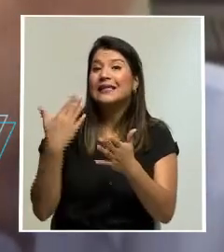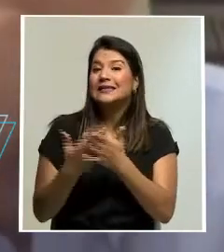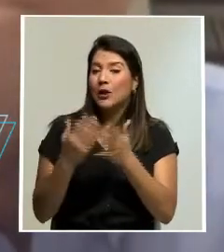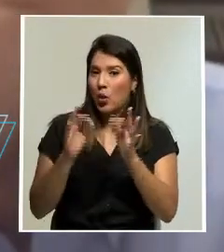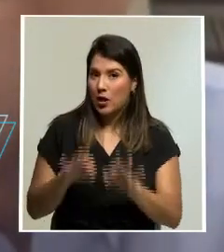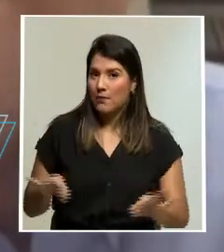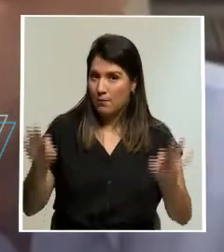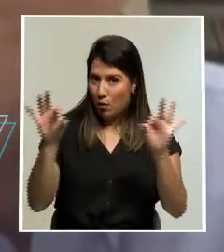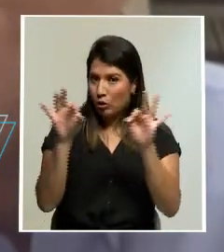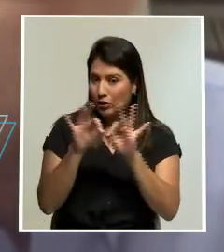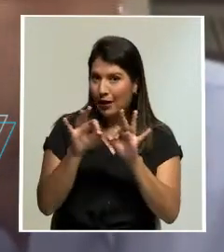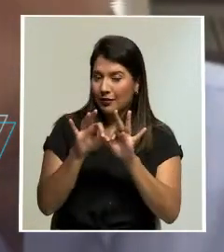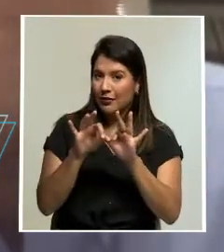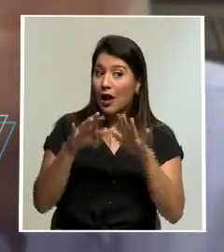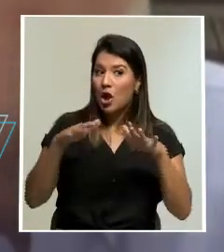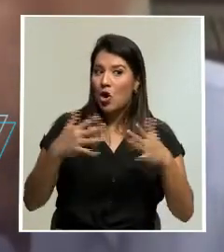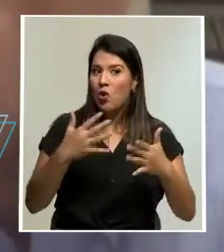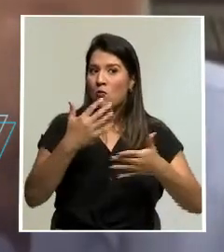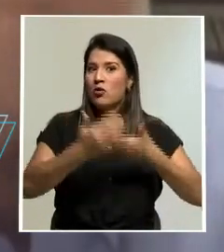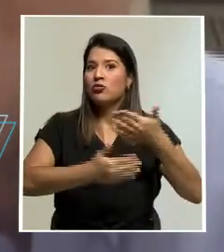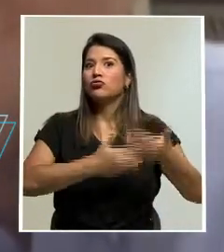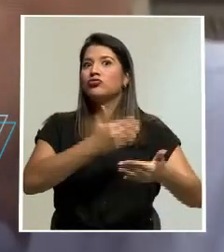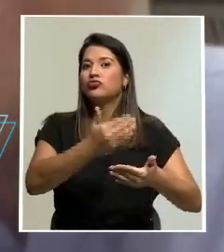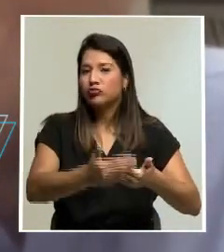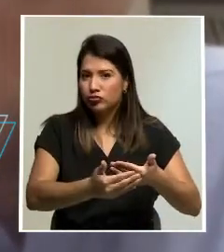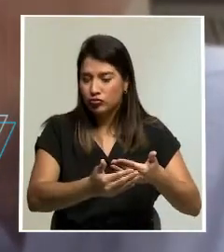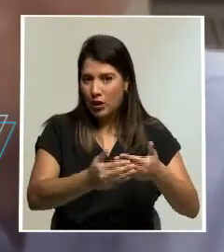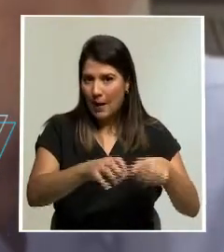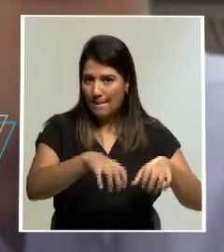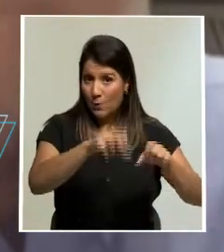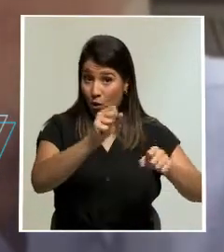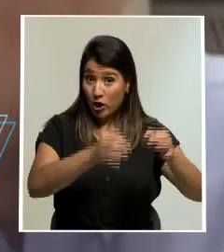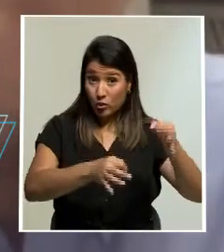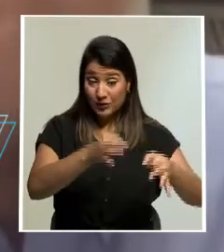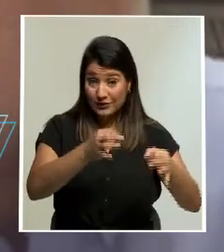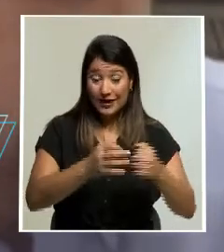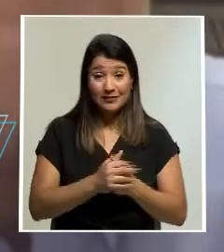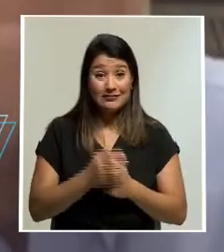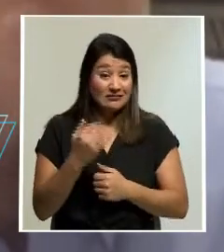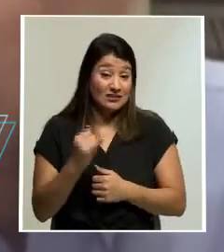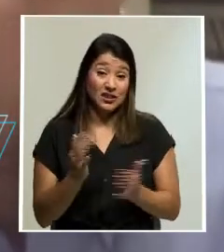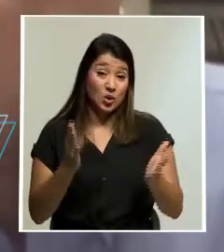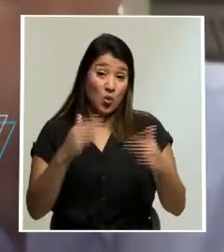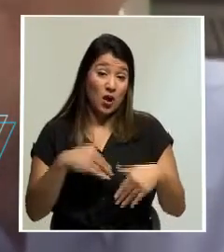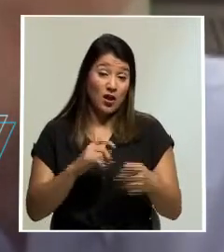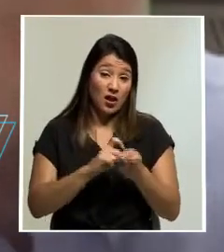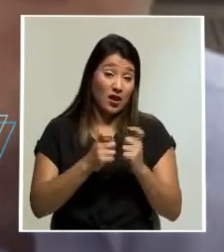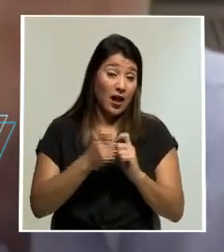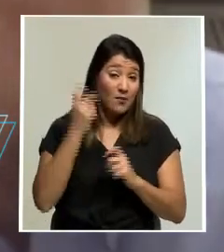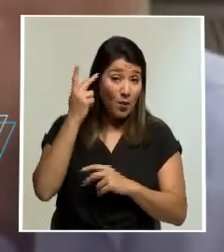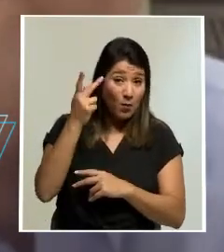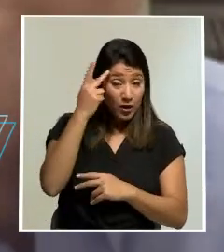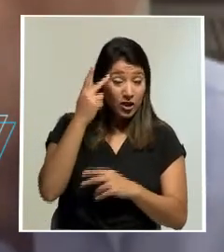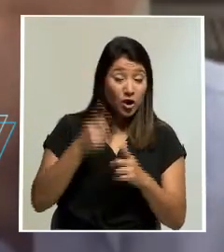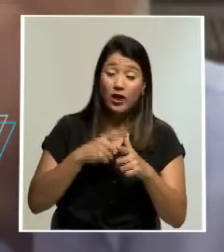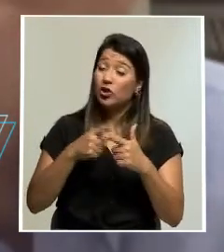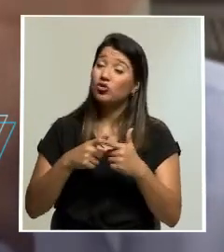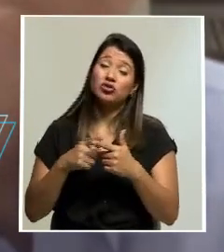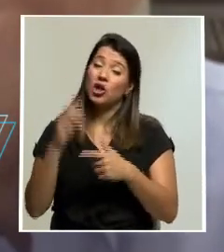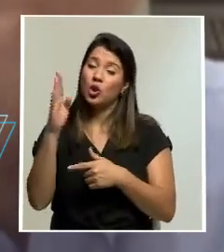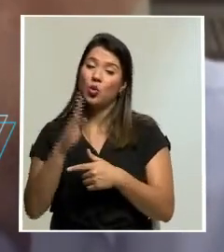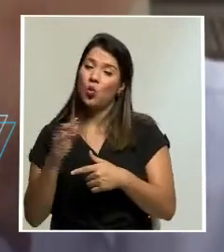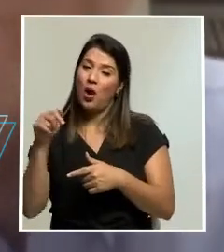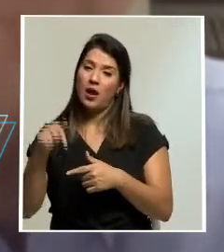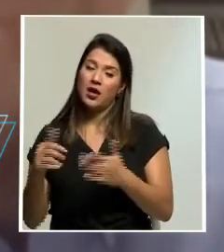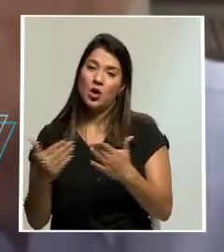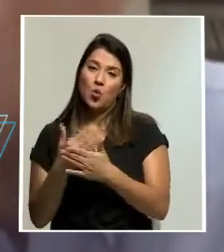la maquinaria judicial. Si no hay cambio político, aquí no habrá nunca una fiscalía especial y un nuevo sistema de justicia